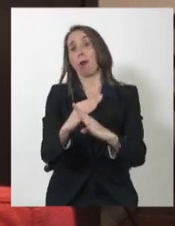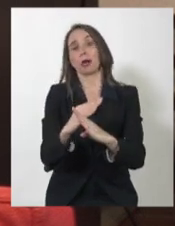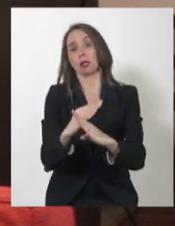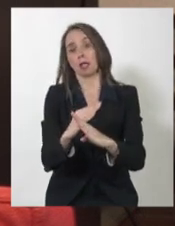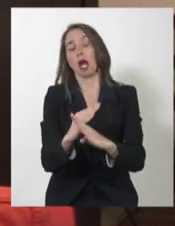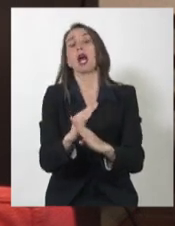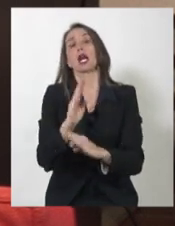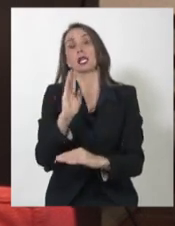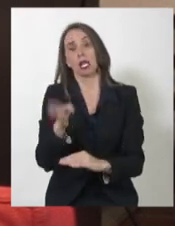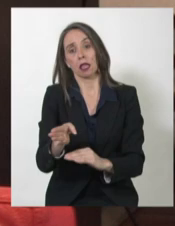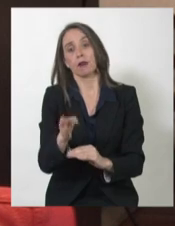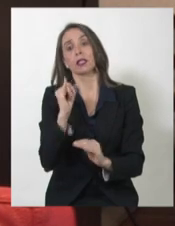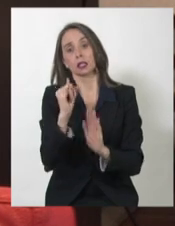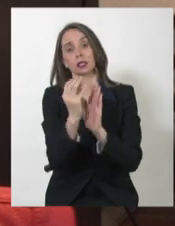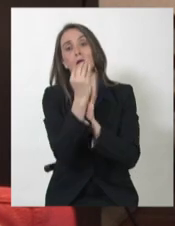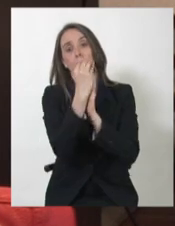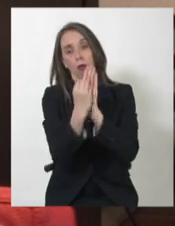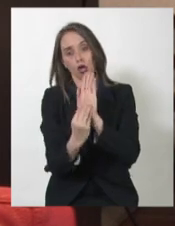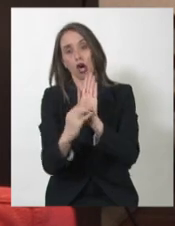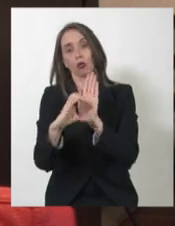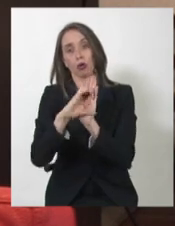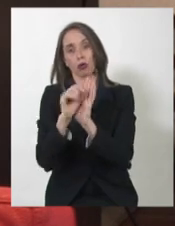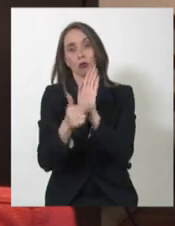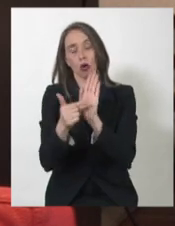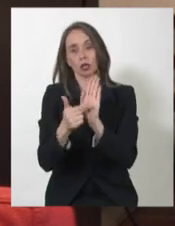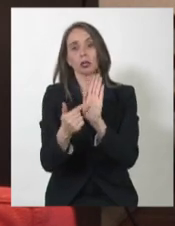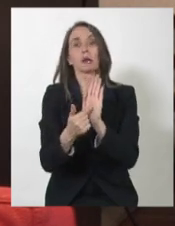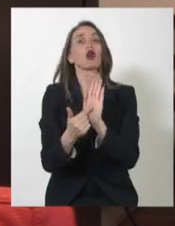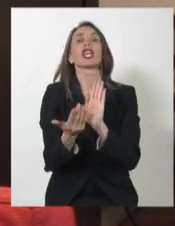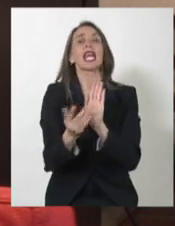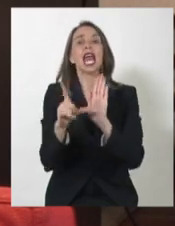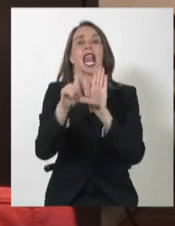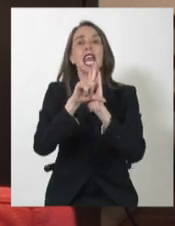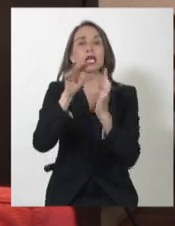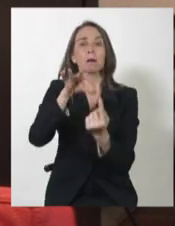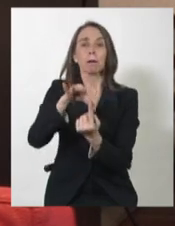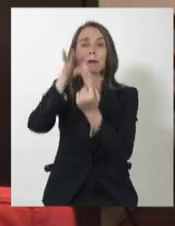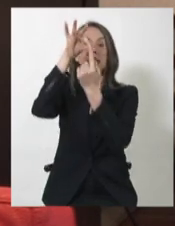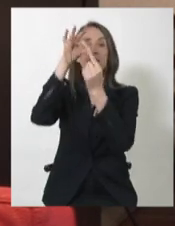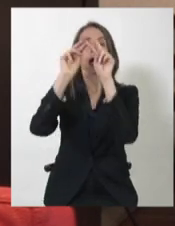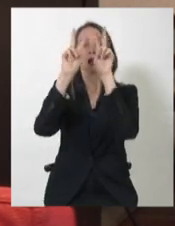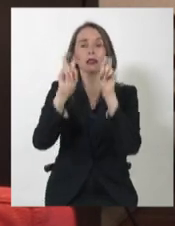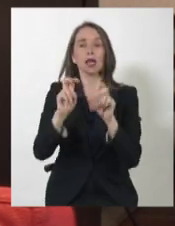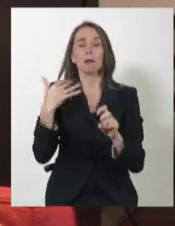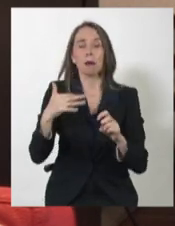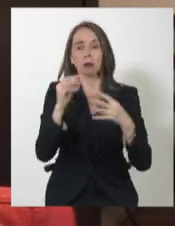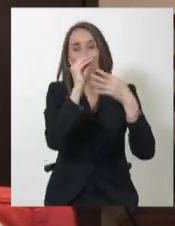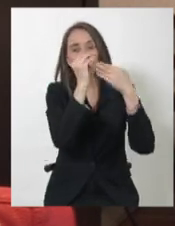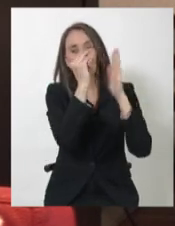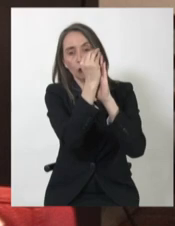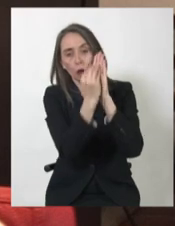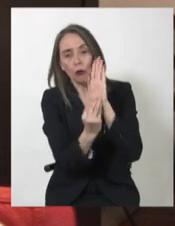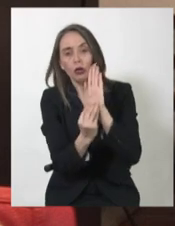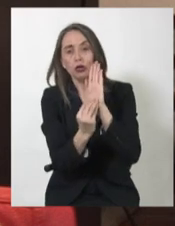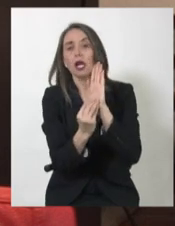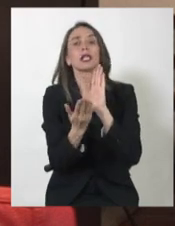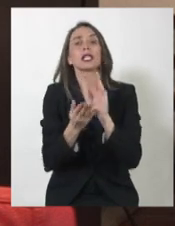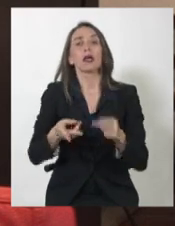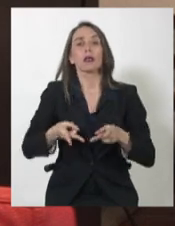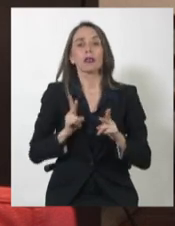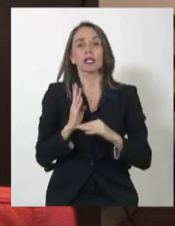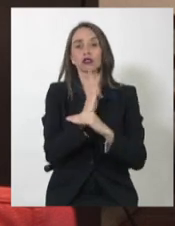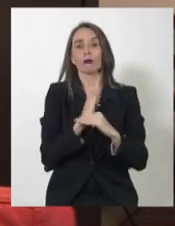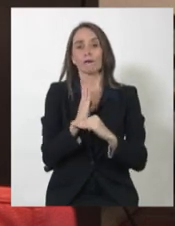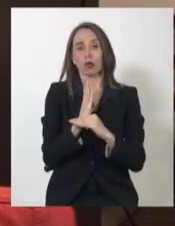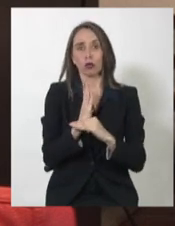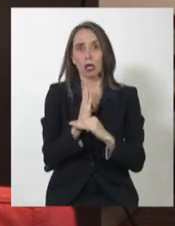estar contenidas en una constitución que es una ley fundamental, ley en materias fundamentales, como es, por ejemplo, los derechos fundamentales,